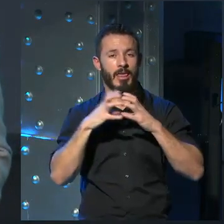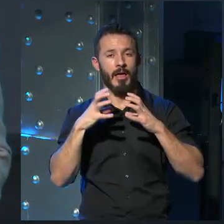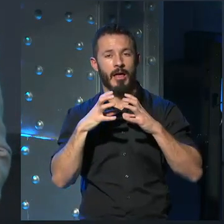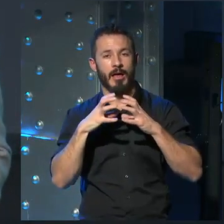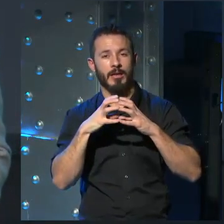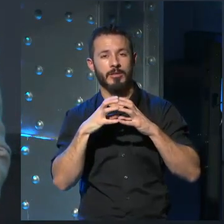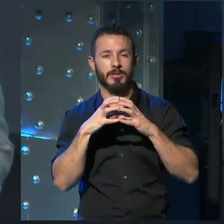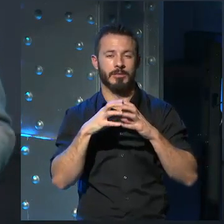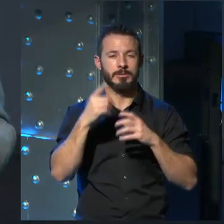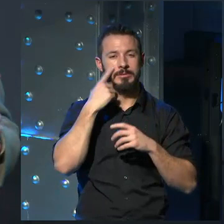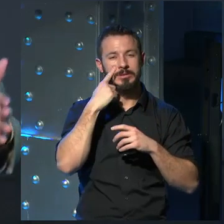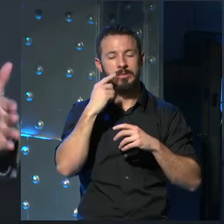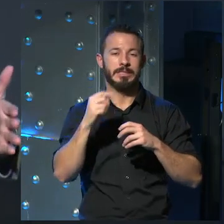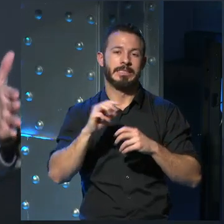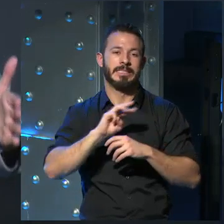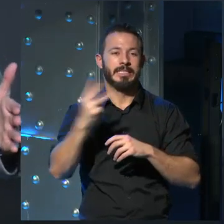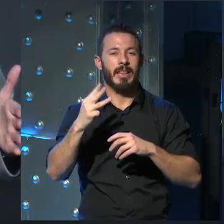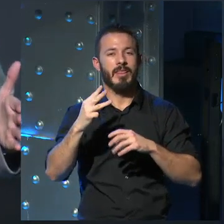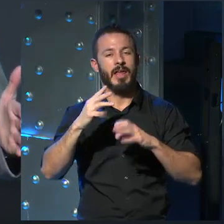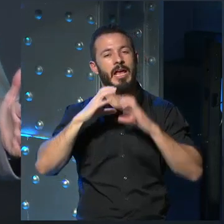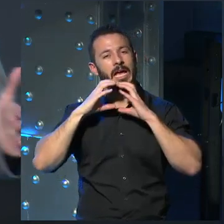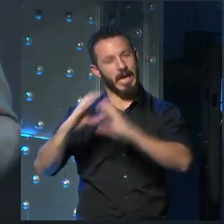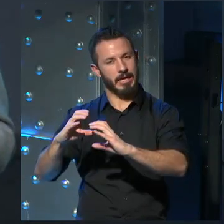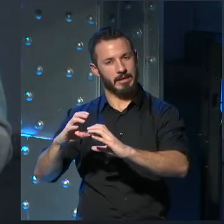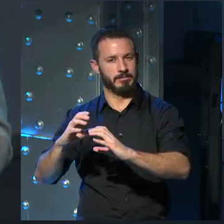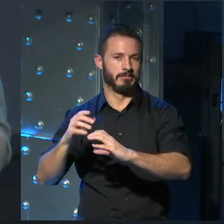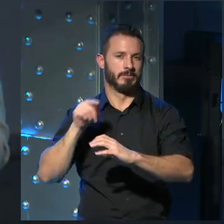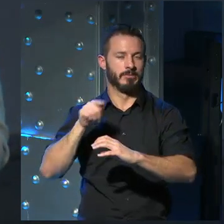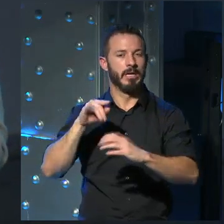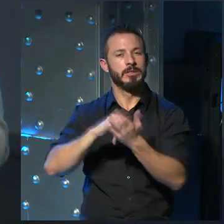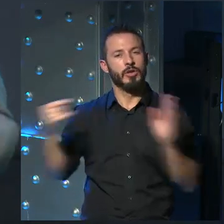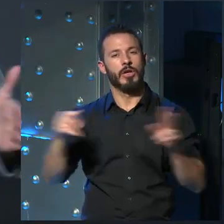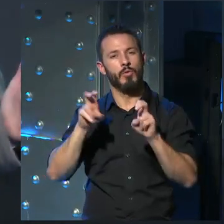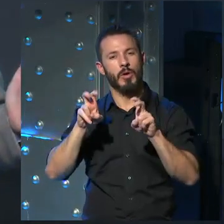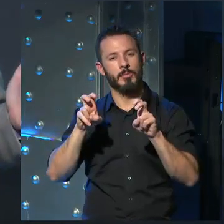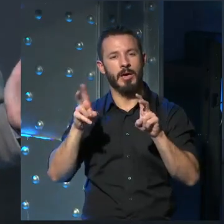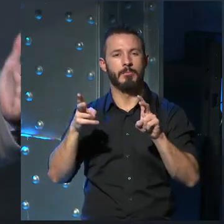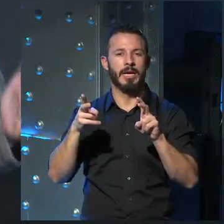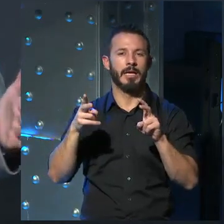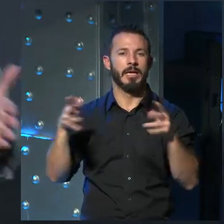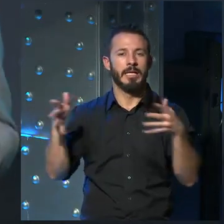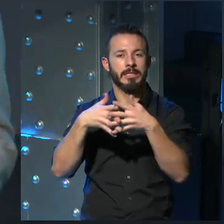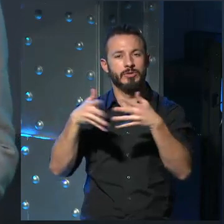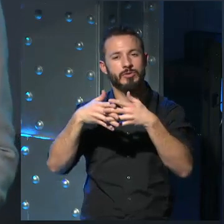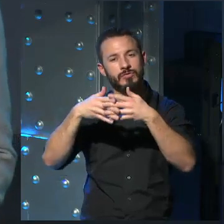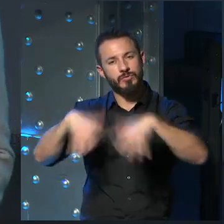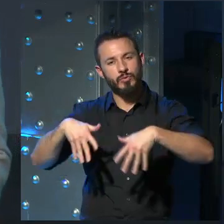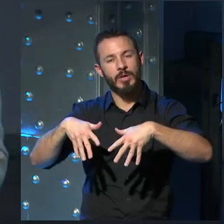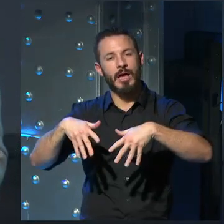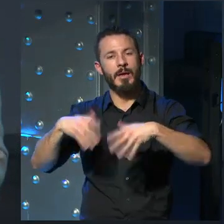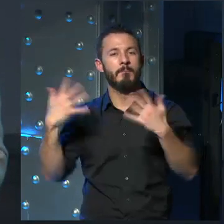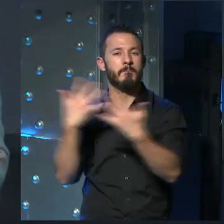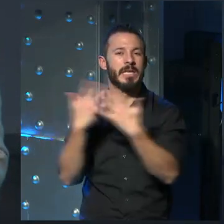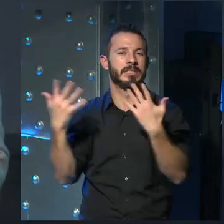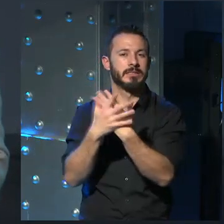relacionadas con el tercer carril, una tecnología nueva que aporta a España para poder utilizar una infraestructura mixta que